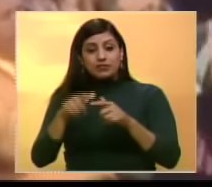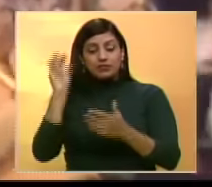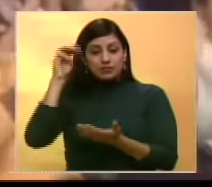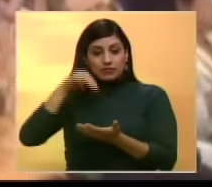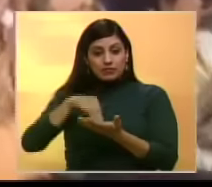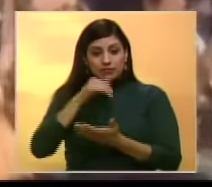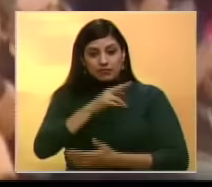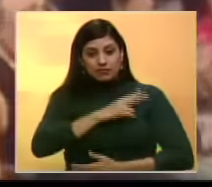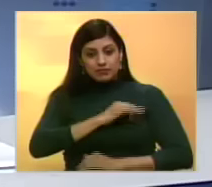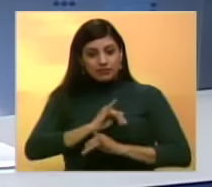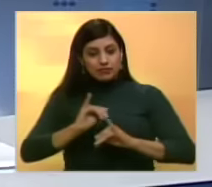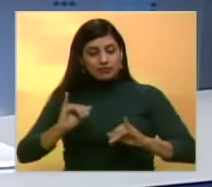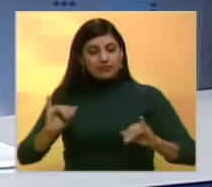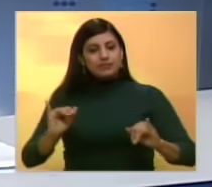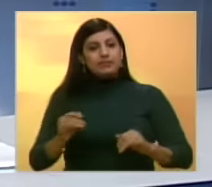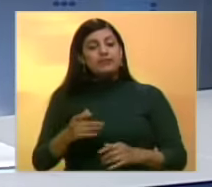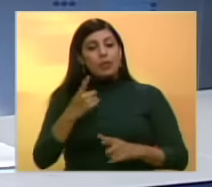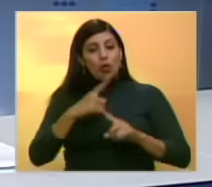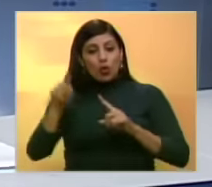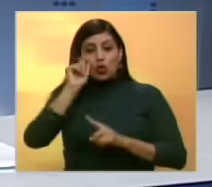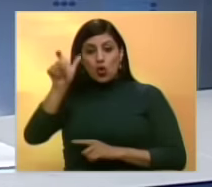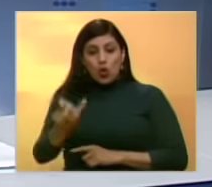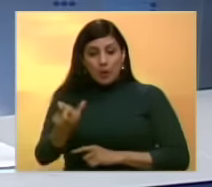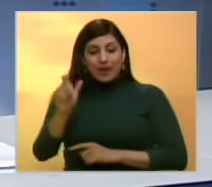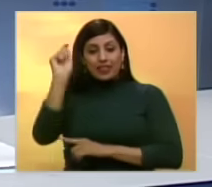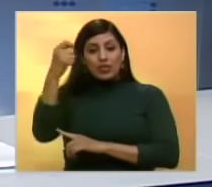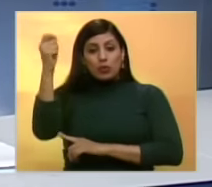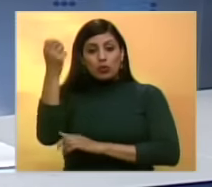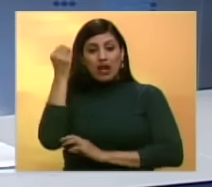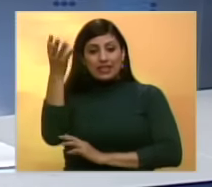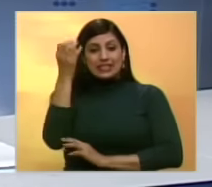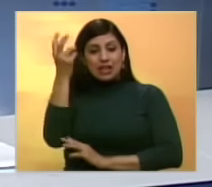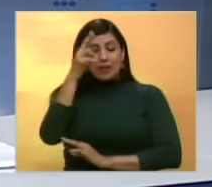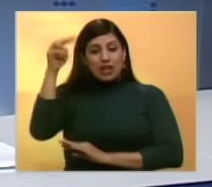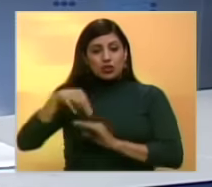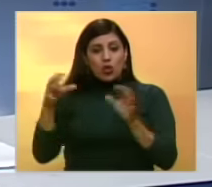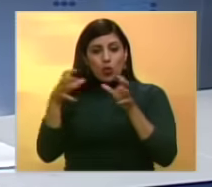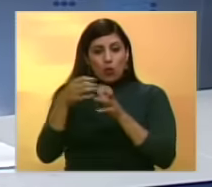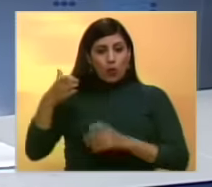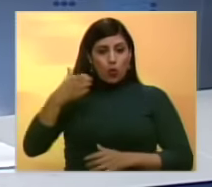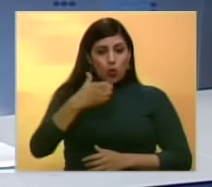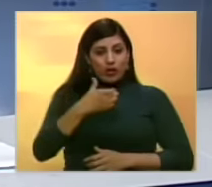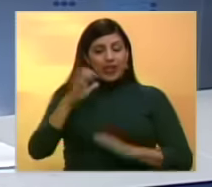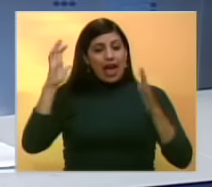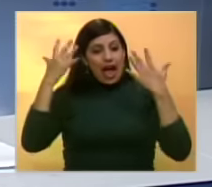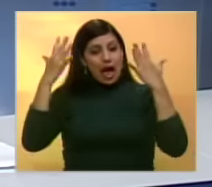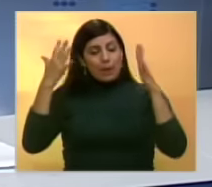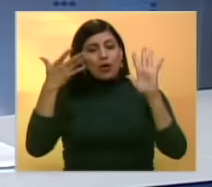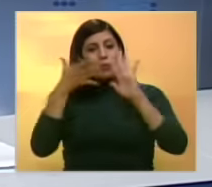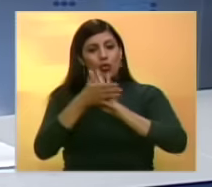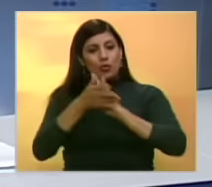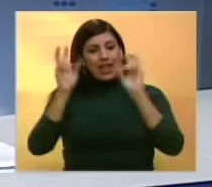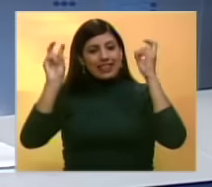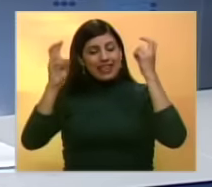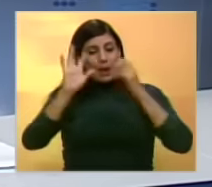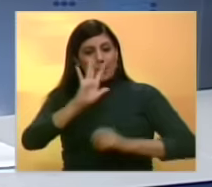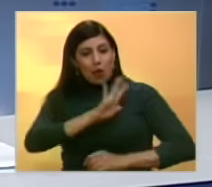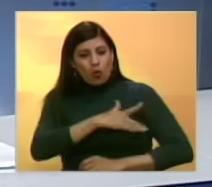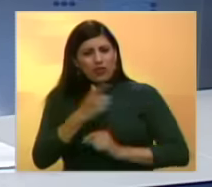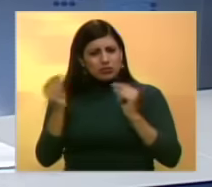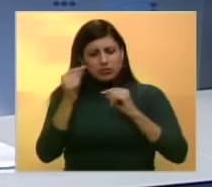noticiero benevi marco orelio Quiñones diputado de la asamblea nacional por la mudda aplaudió que el tema de la crisis Universitaria sea objeto de